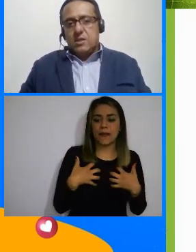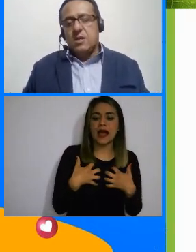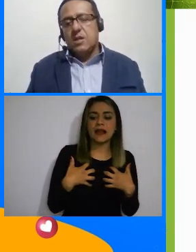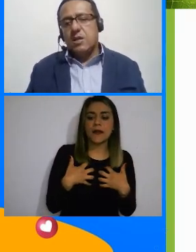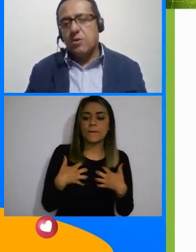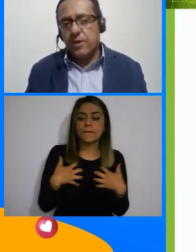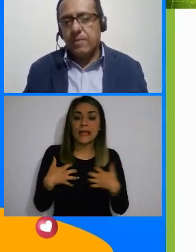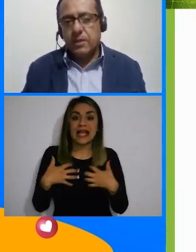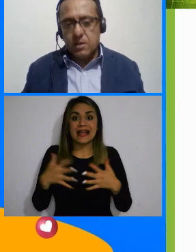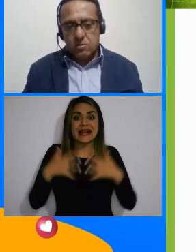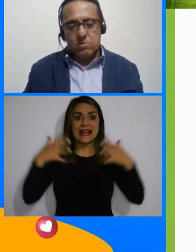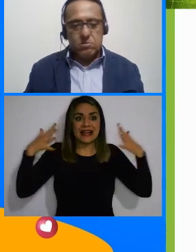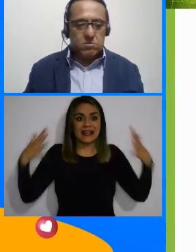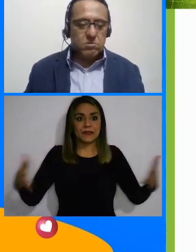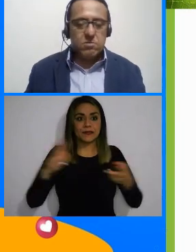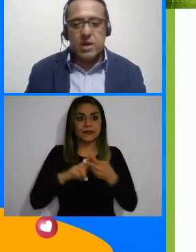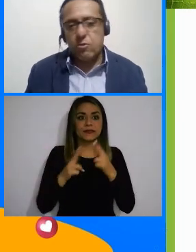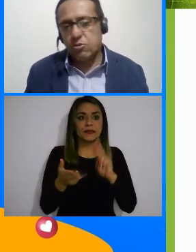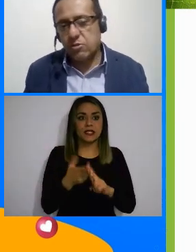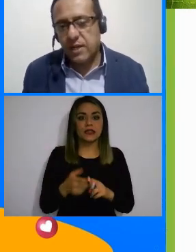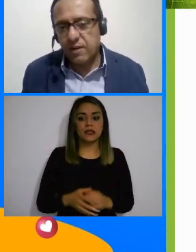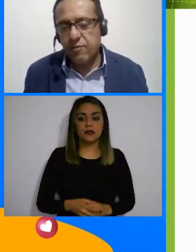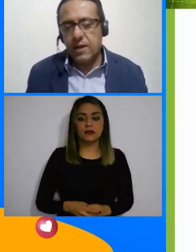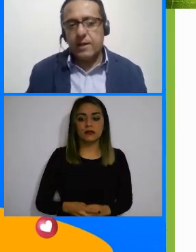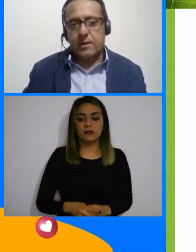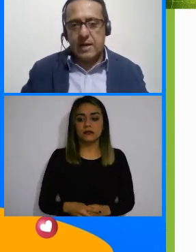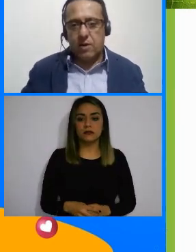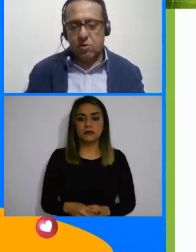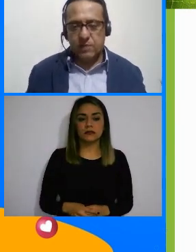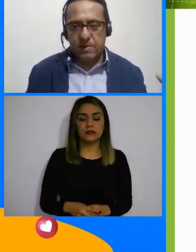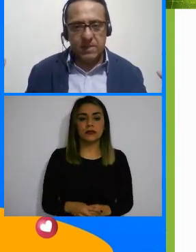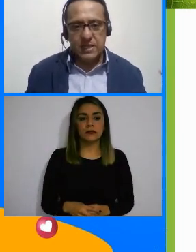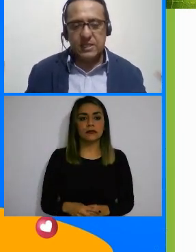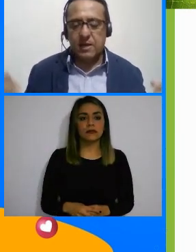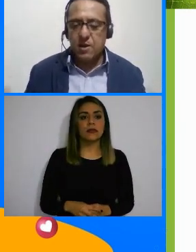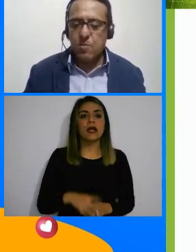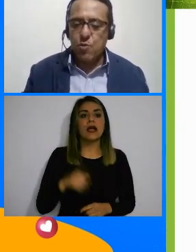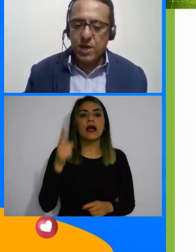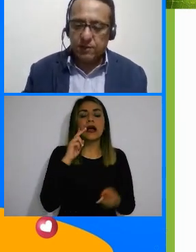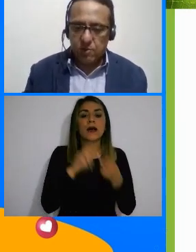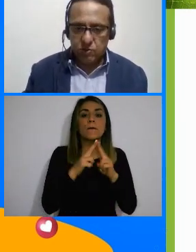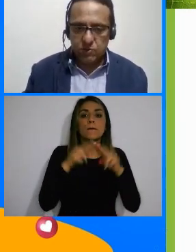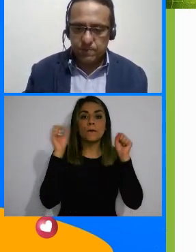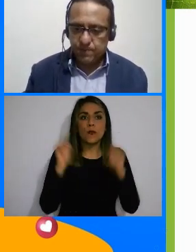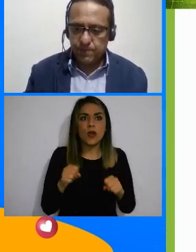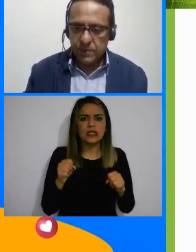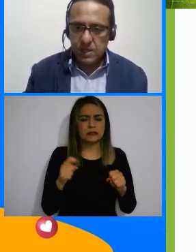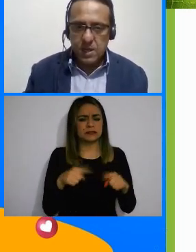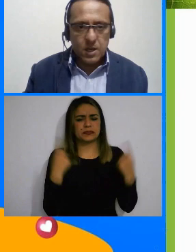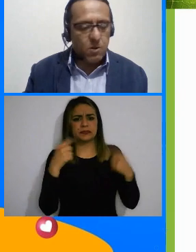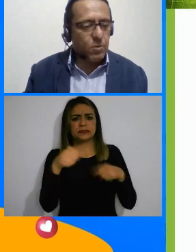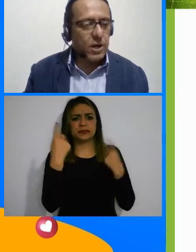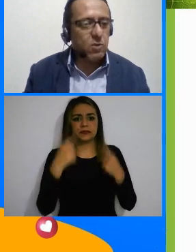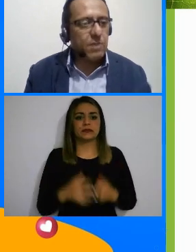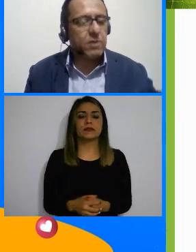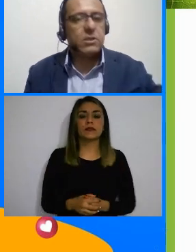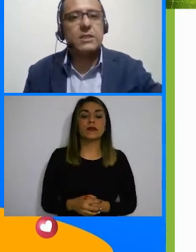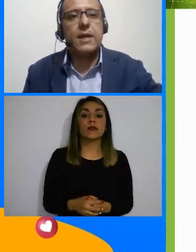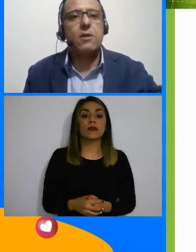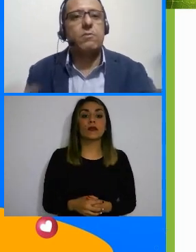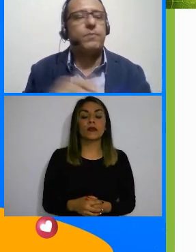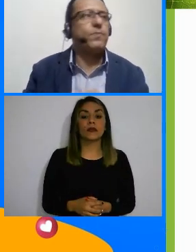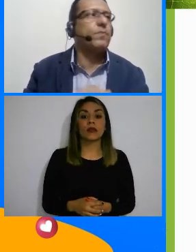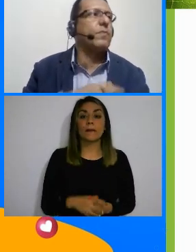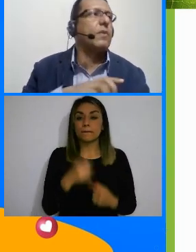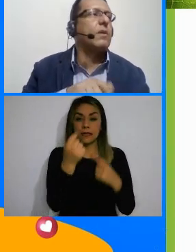grandes, ¿sí? Y obviamente algunos con sangre fría, que el calor les permite estar muy activos. ¿Y bueno, por ahí alguna pregunta